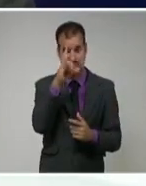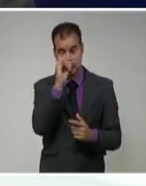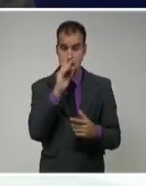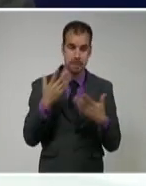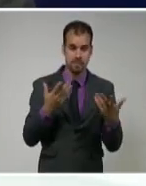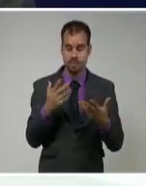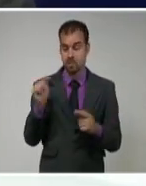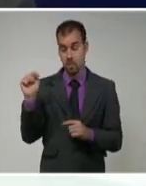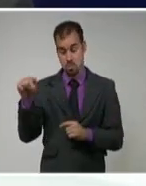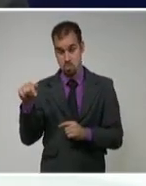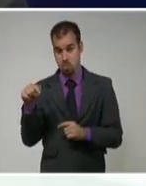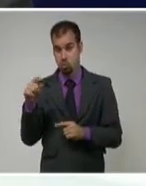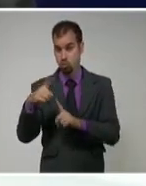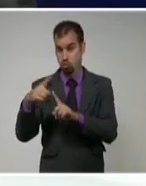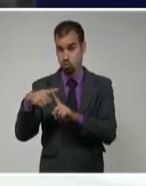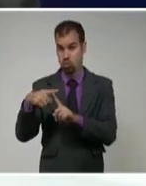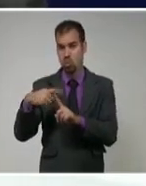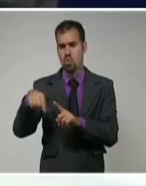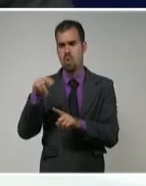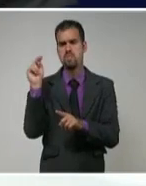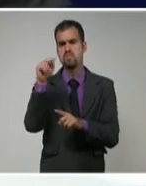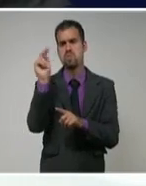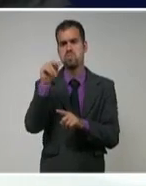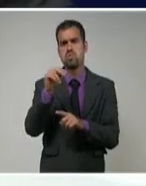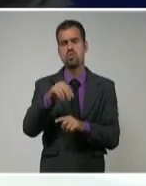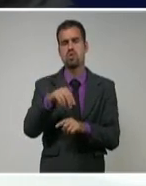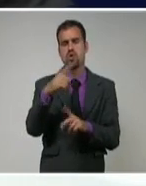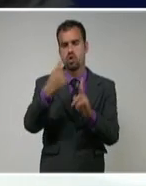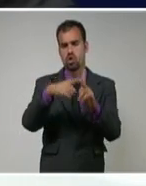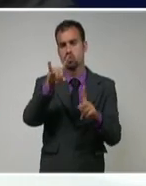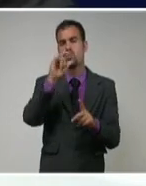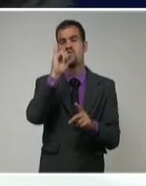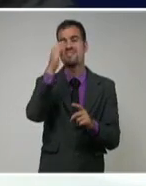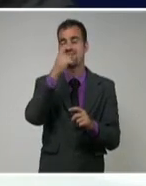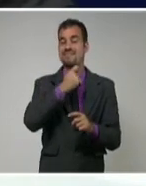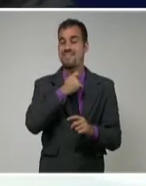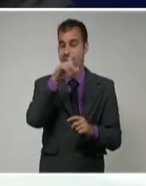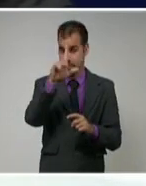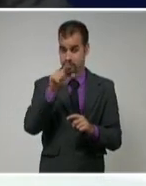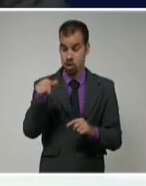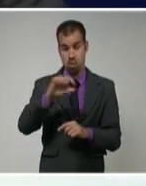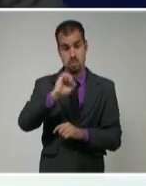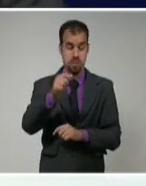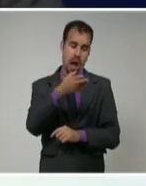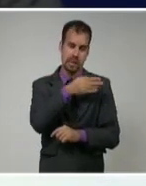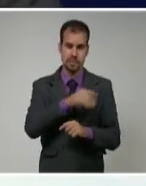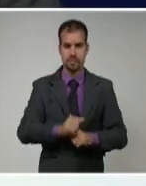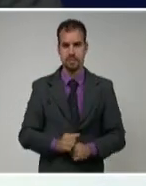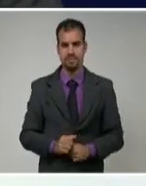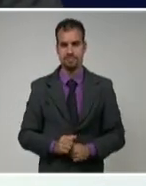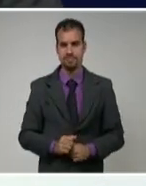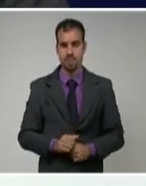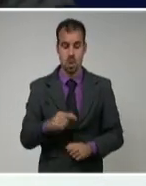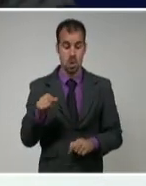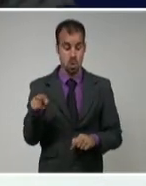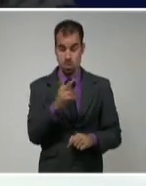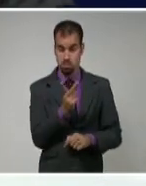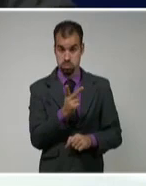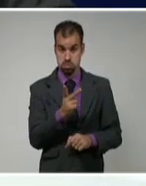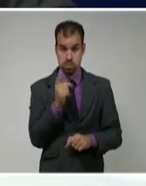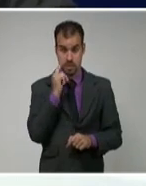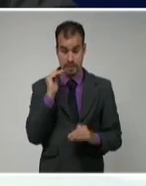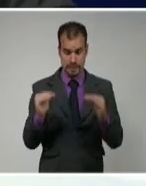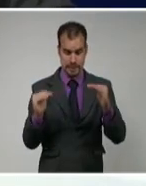zurdo Yudier Rodríguez, ganador del segundo desafío. Según estadísticas que ofrece Prensa Latina, ambos elencos están parejos en sus números,